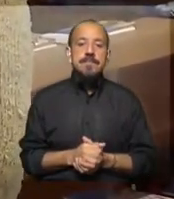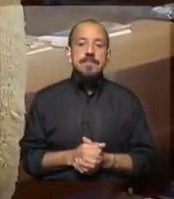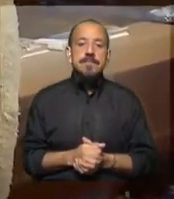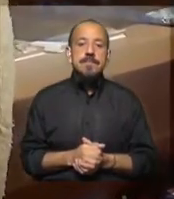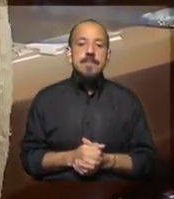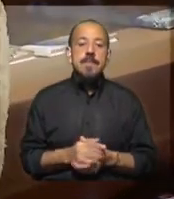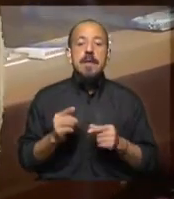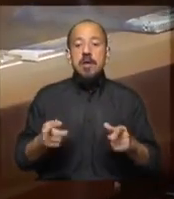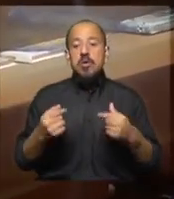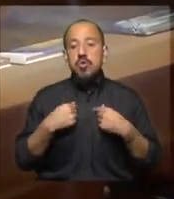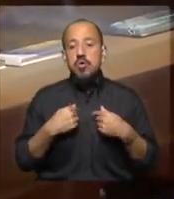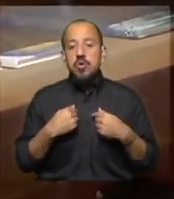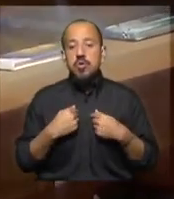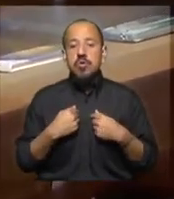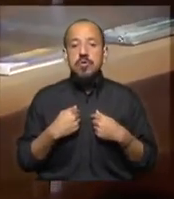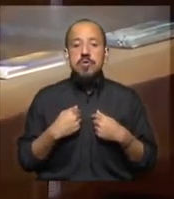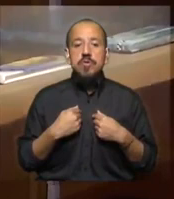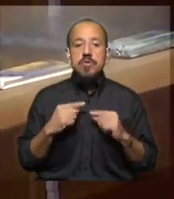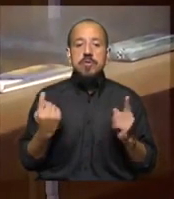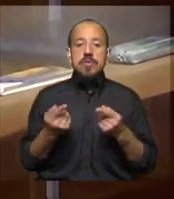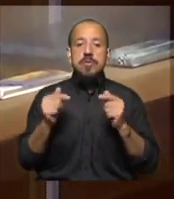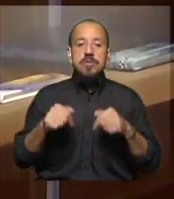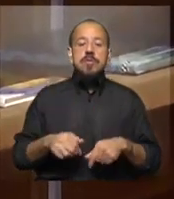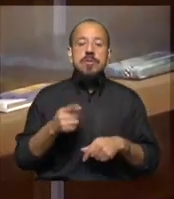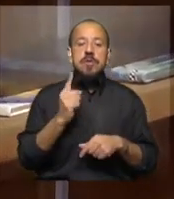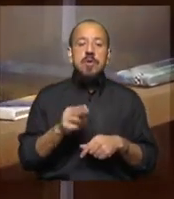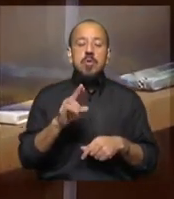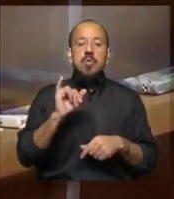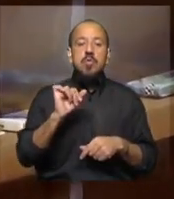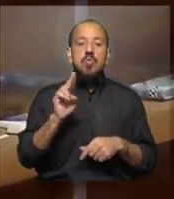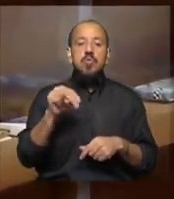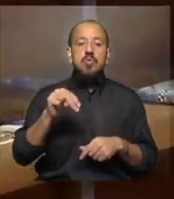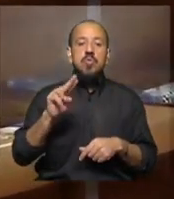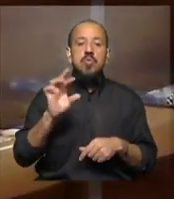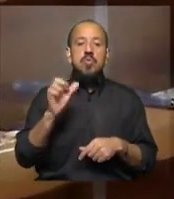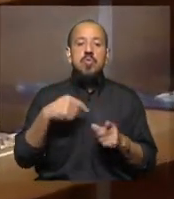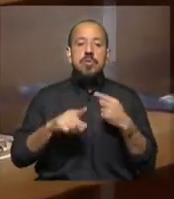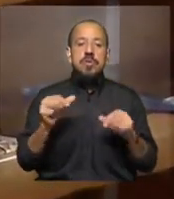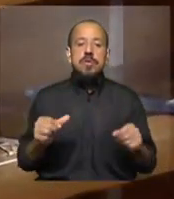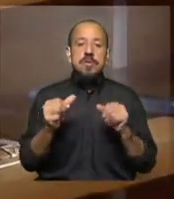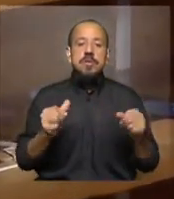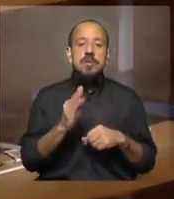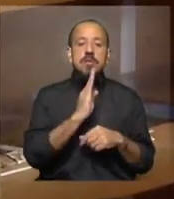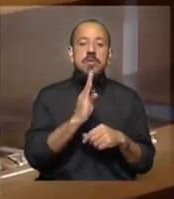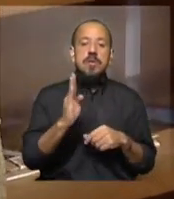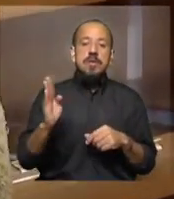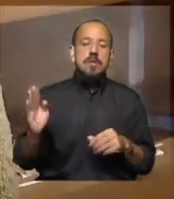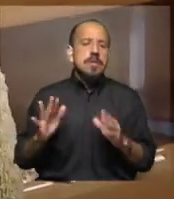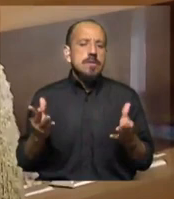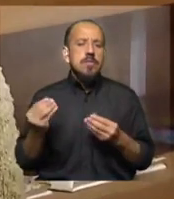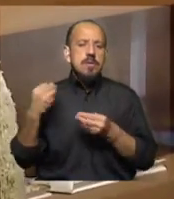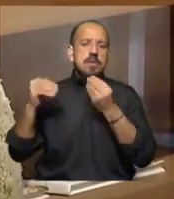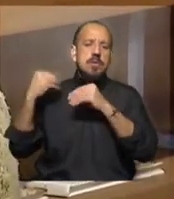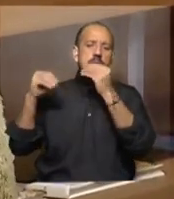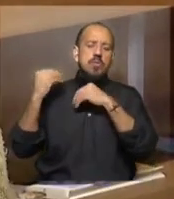la editorial sujetos y particularmente para la editorial bushunusa hacer libros Es solamente una excusa para poner ciertos